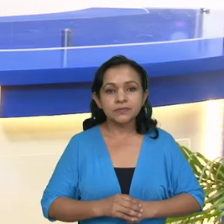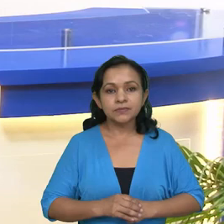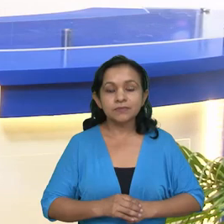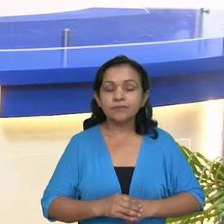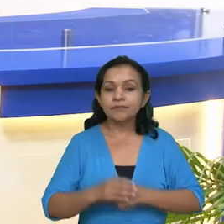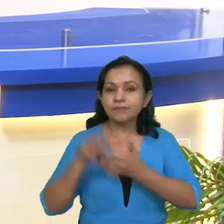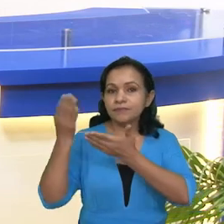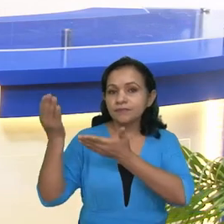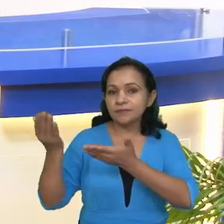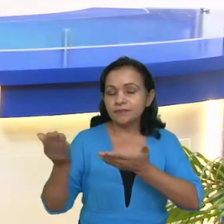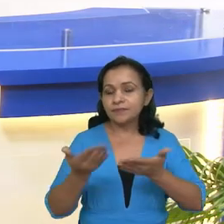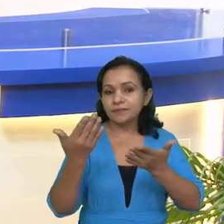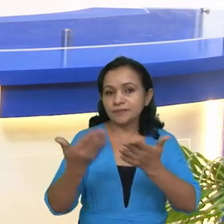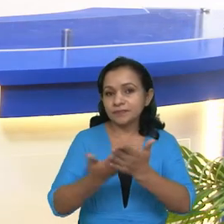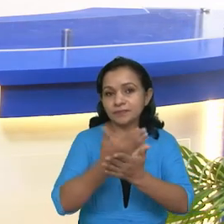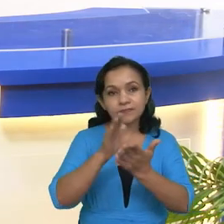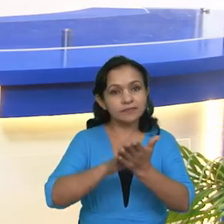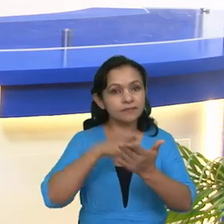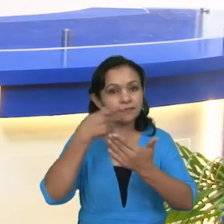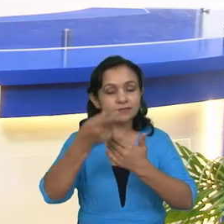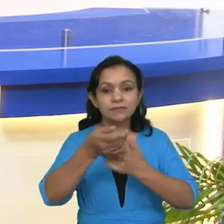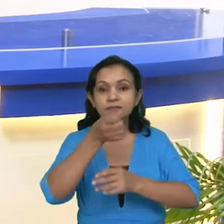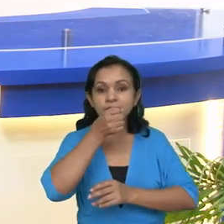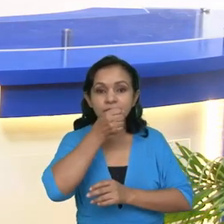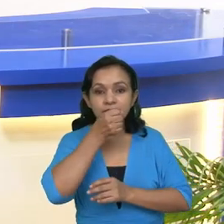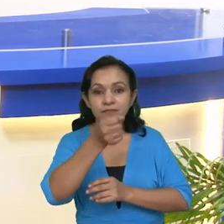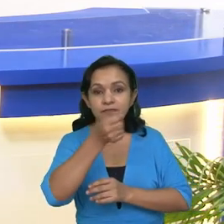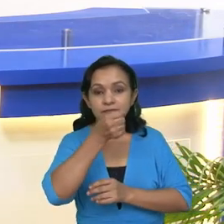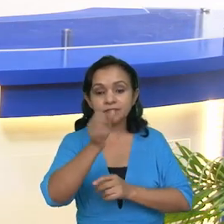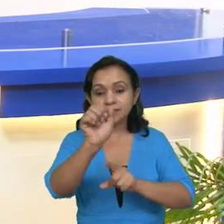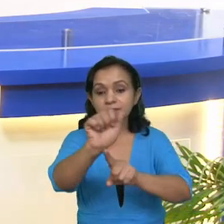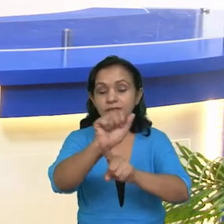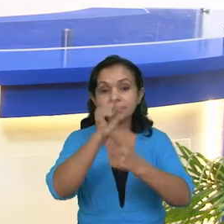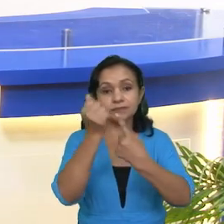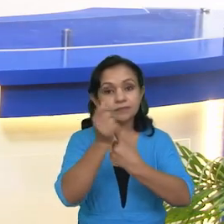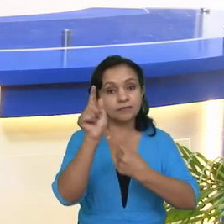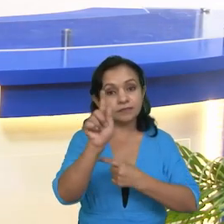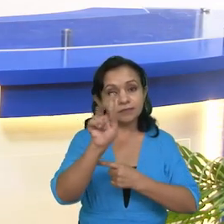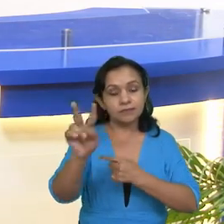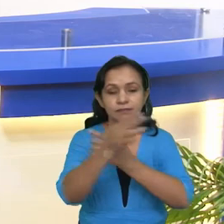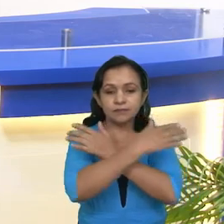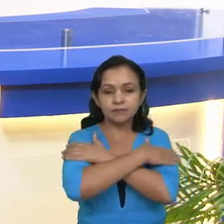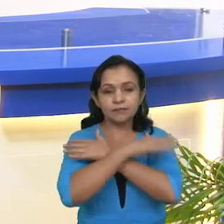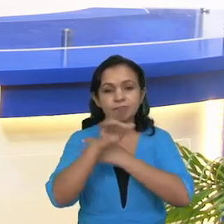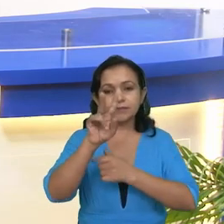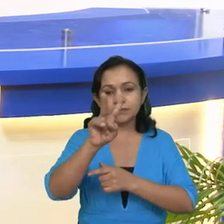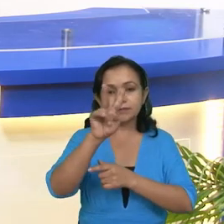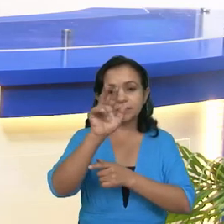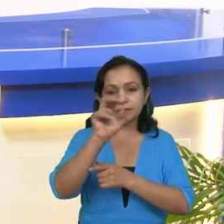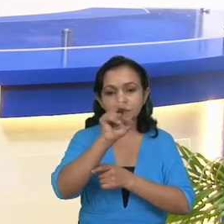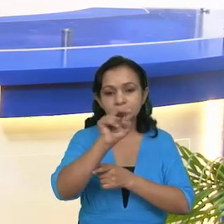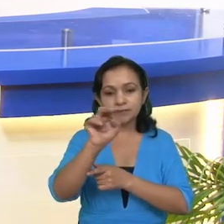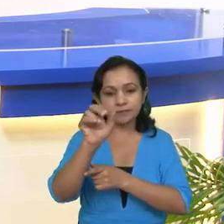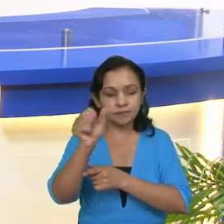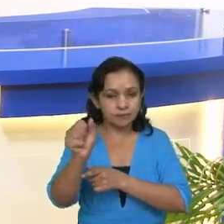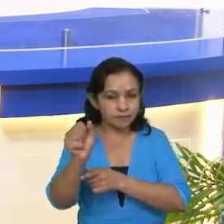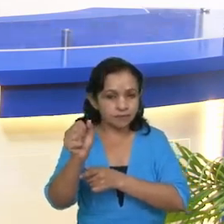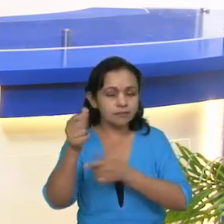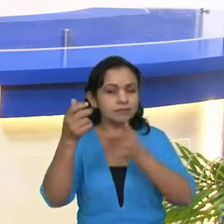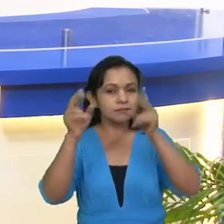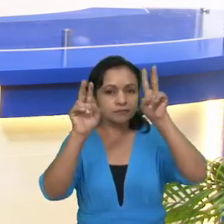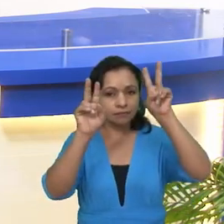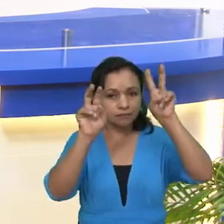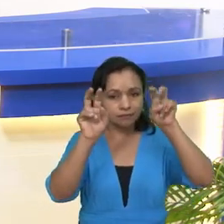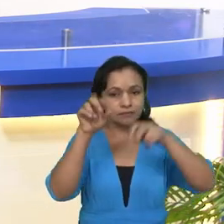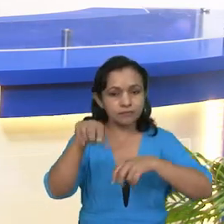bienvenidos a una nueva edición de noticias asamblea tv les saluda vanessa paz y de inmediato los dejamos con los principales titulares